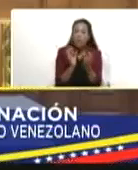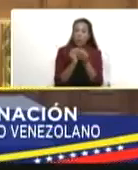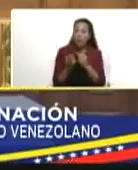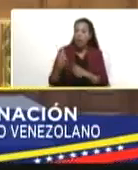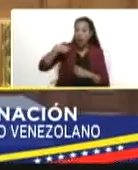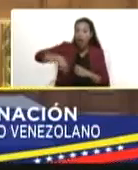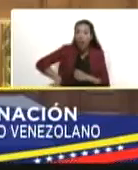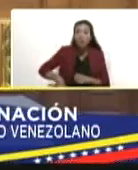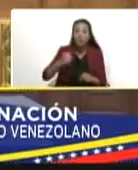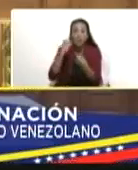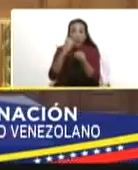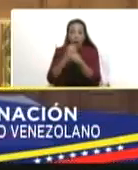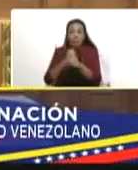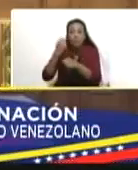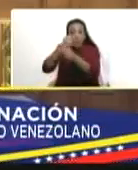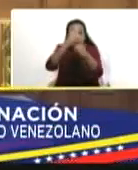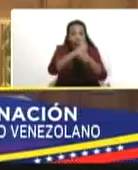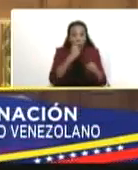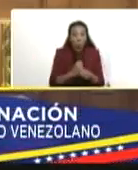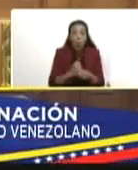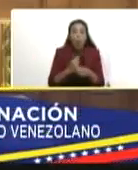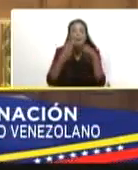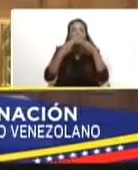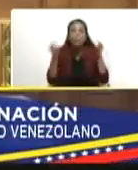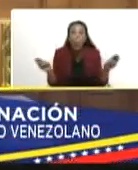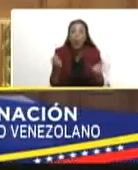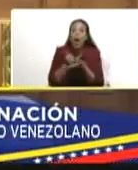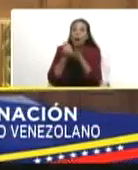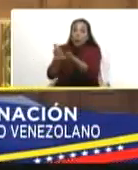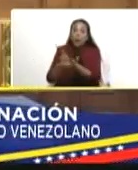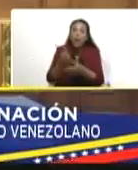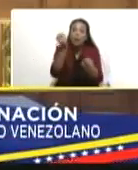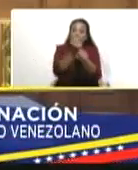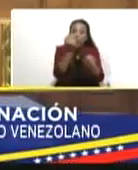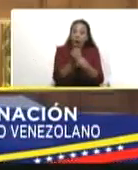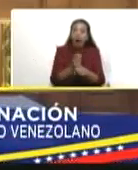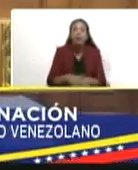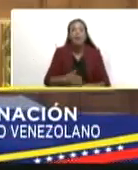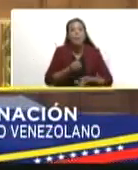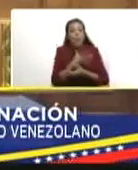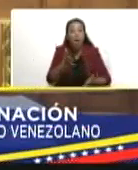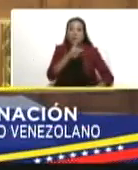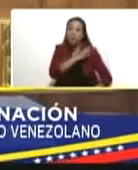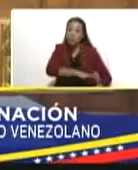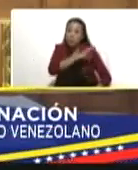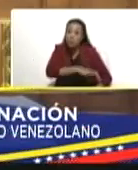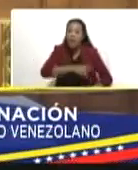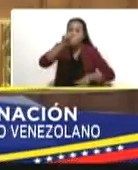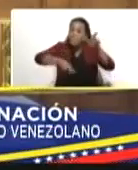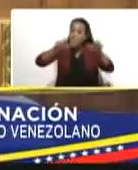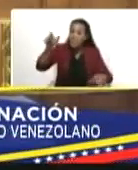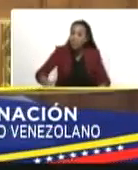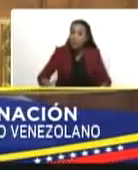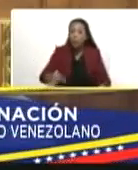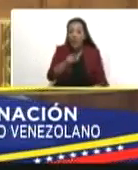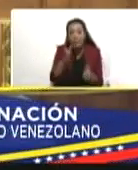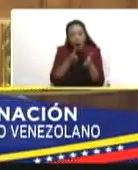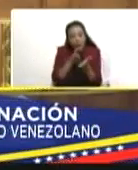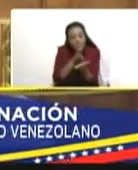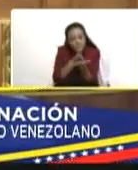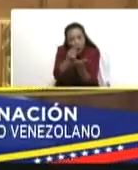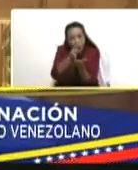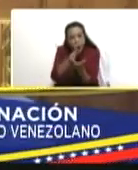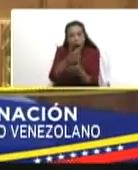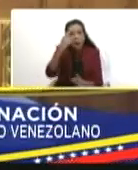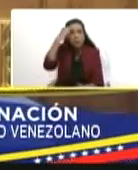ingreso de la clase Obrera de los beneficios laborales y del bienestar social y por este camino